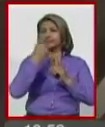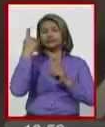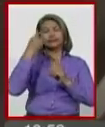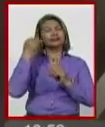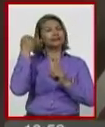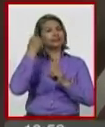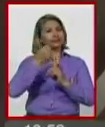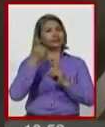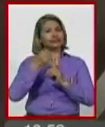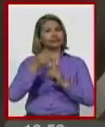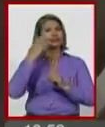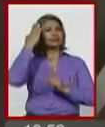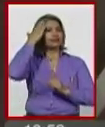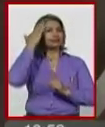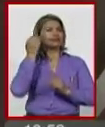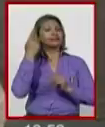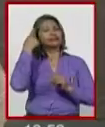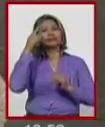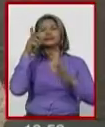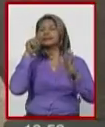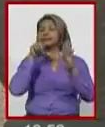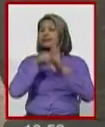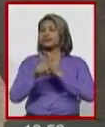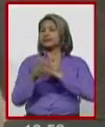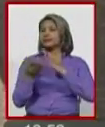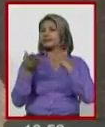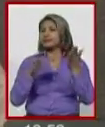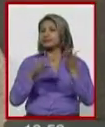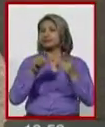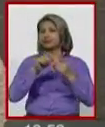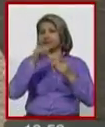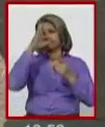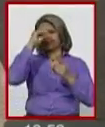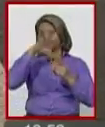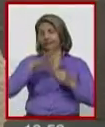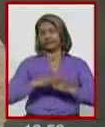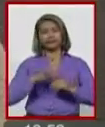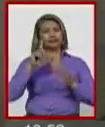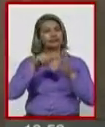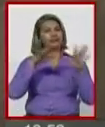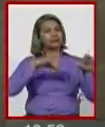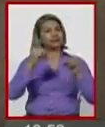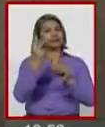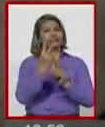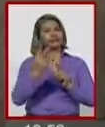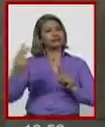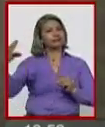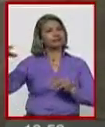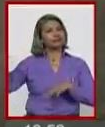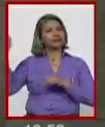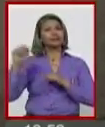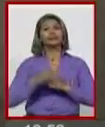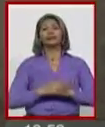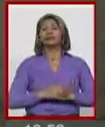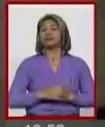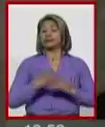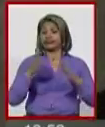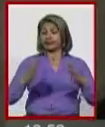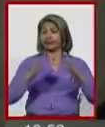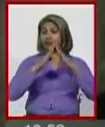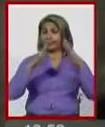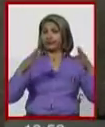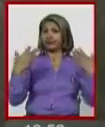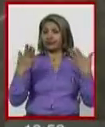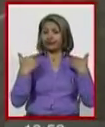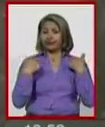para propinarle golpes mortales hasta ocasionarle la muerte y retirarse del lugar de los hechos. Encontramos en su